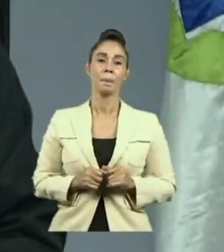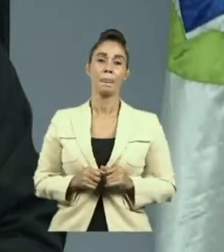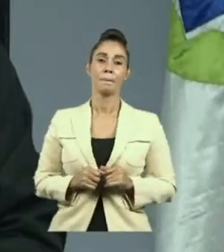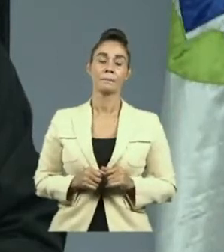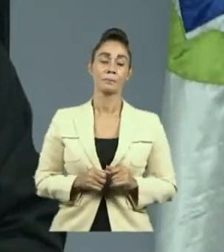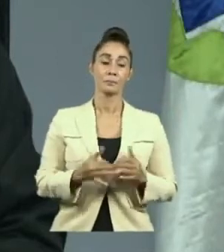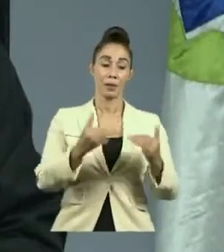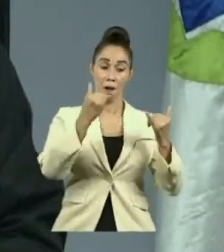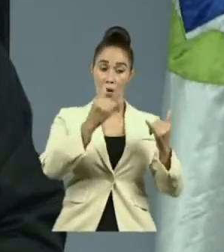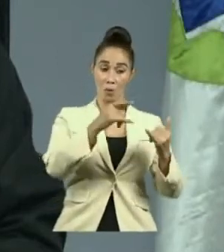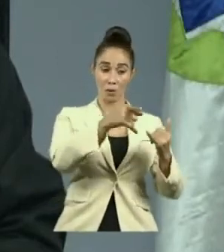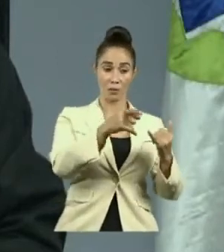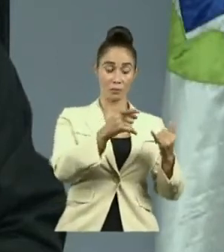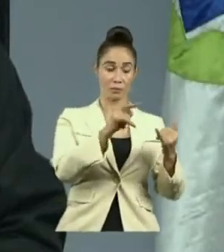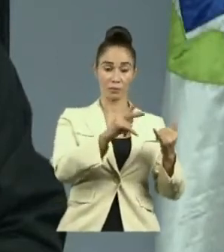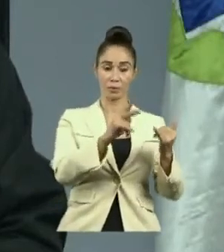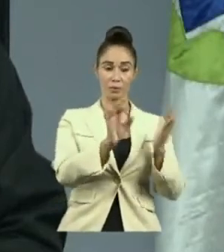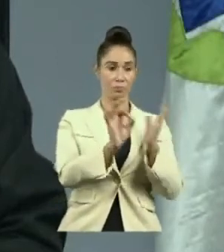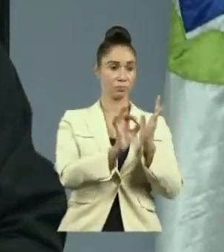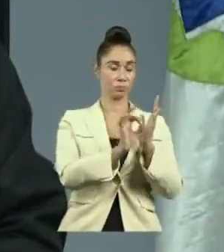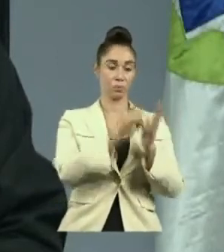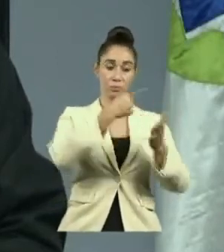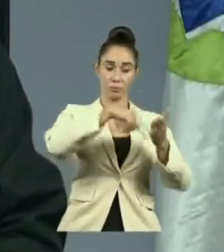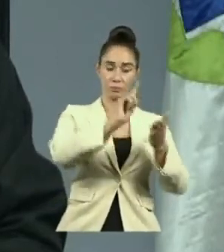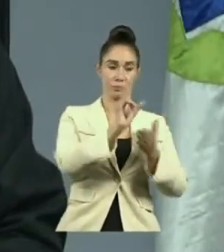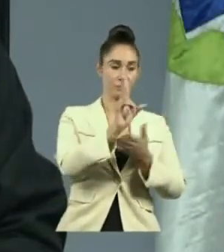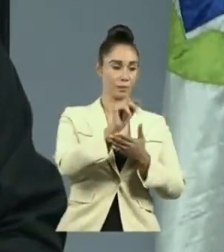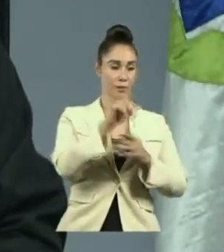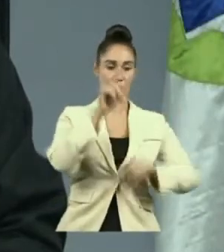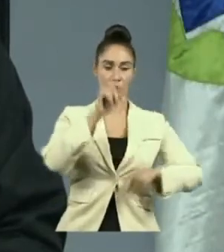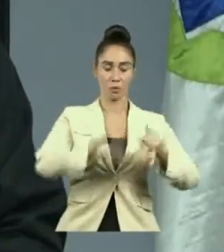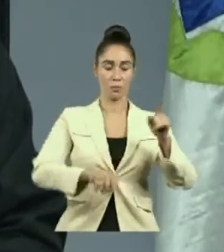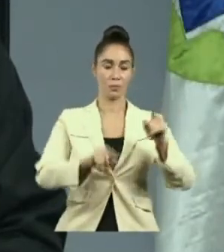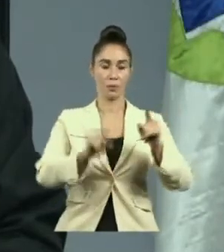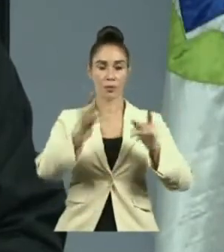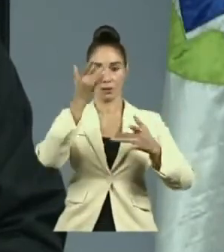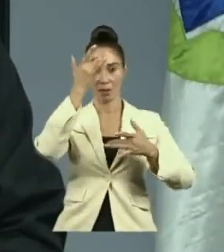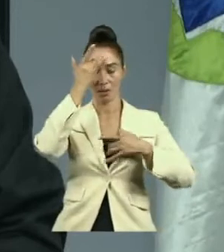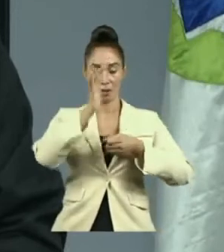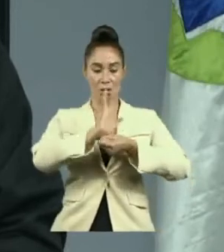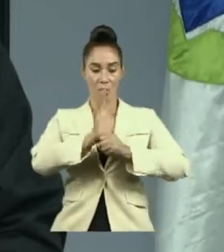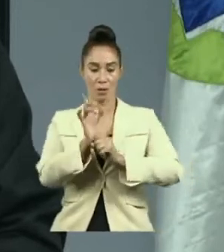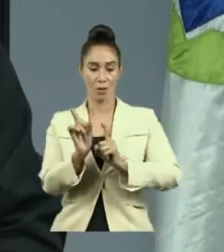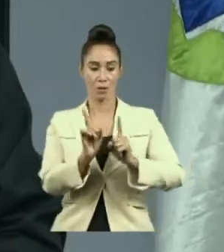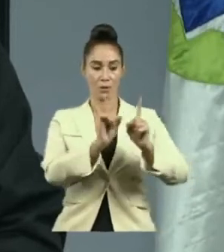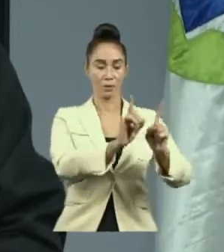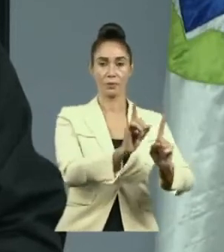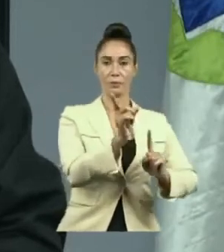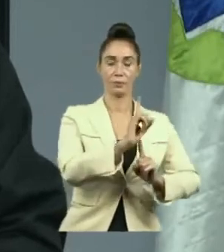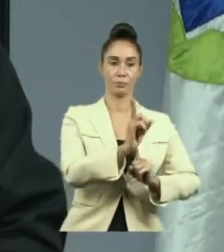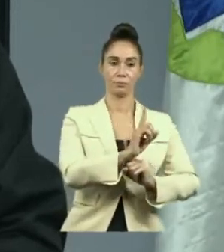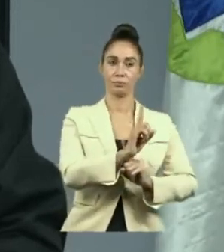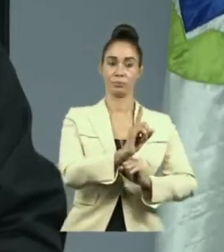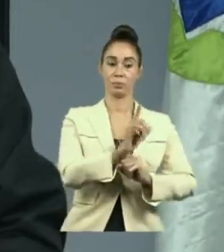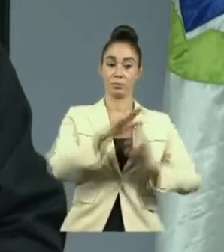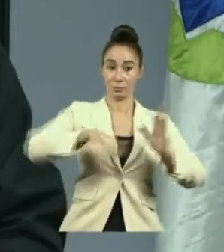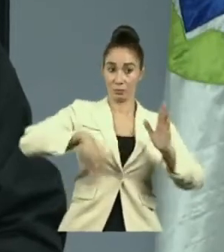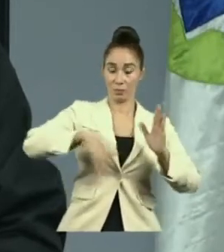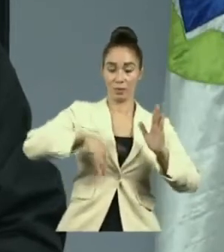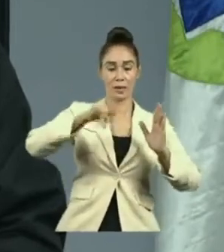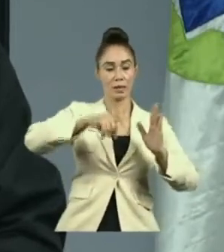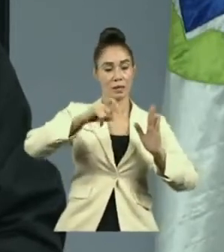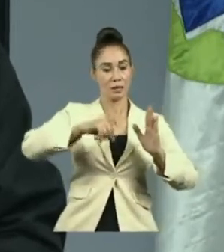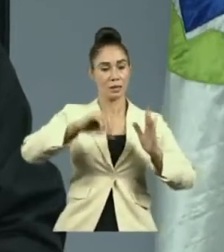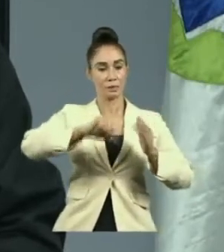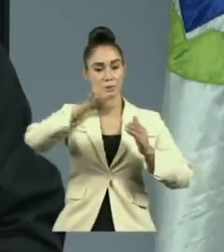condiciones que están no es operable para los fines que se ha establecido hasta este momento y necesita toda una